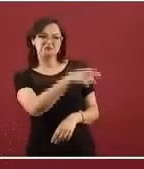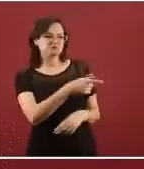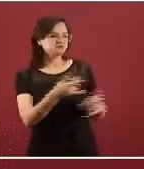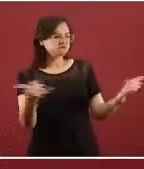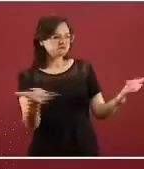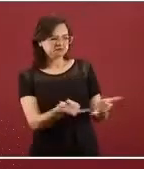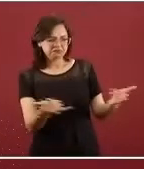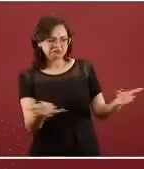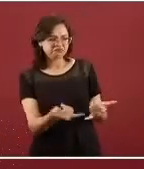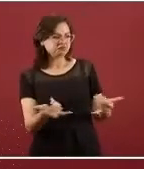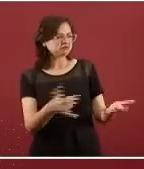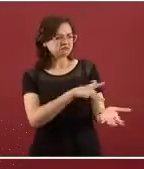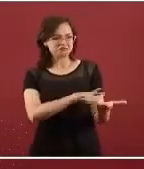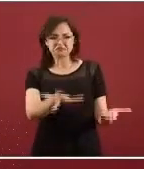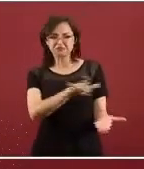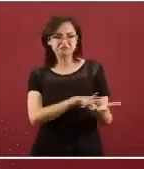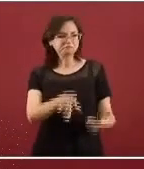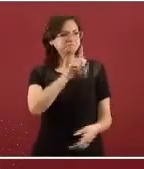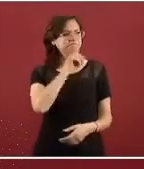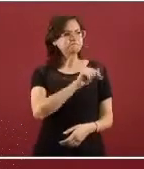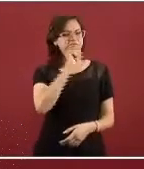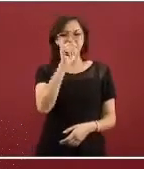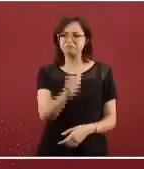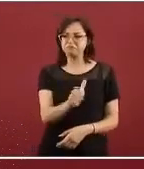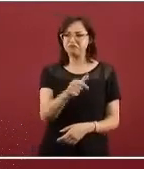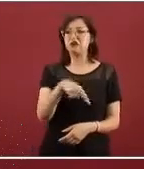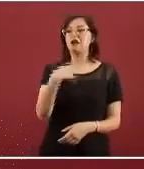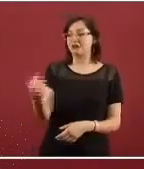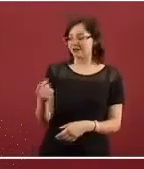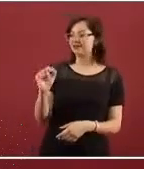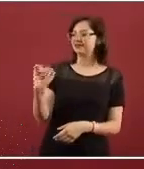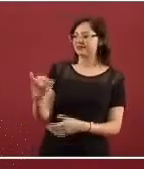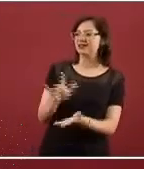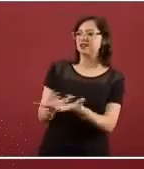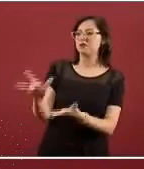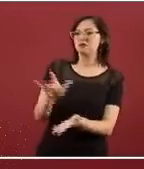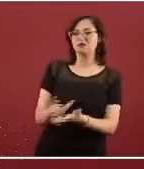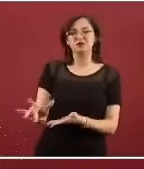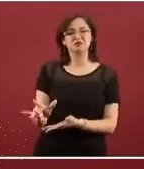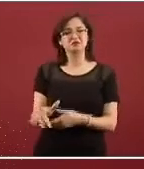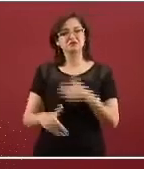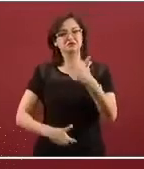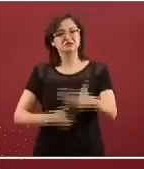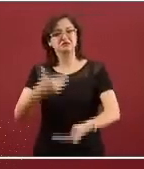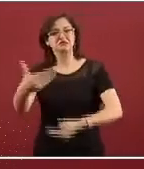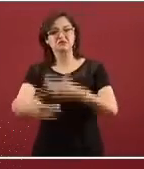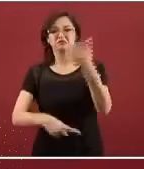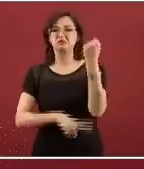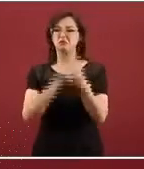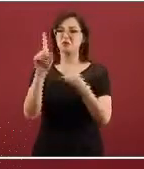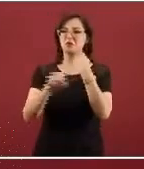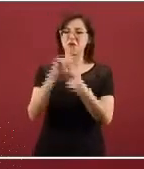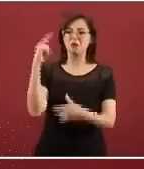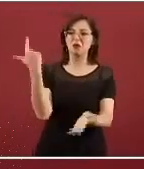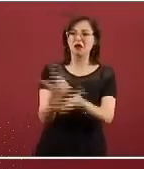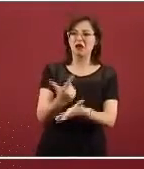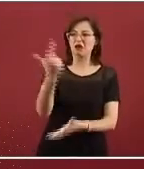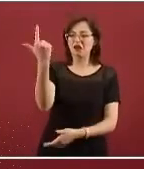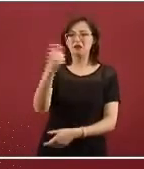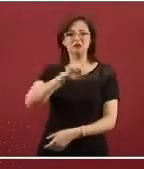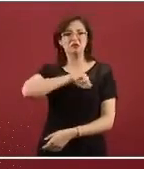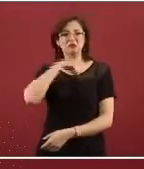sumando, quién está contribuyendo al bien común y quién va a ser responsable de que tengamos una mayor seguridad